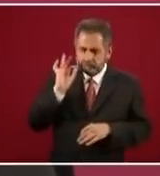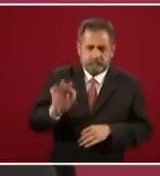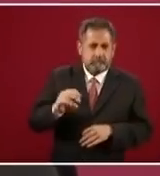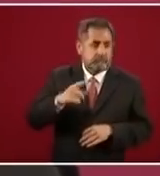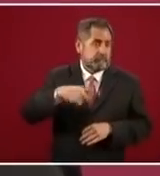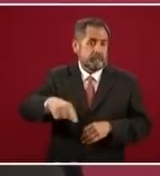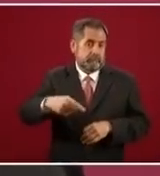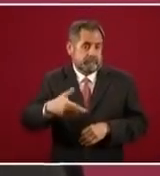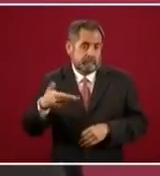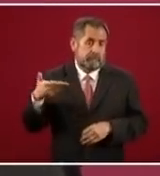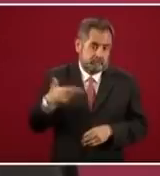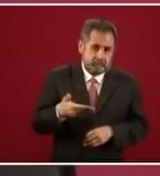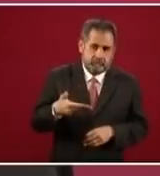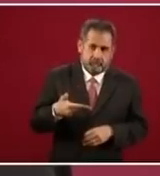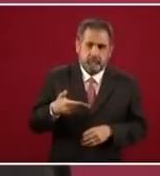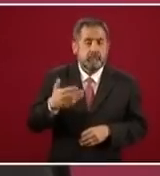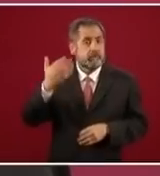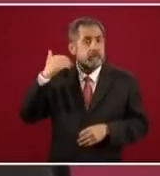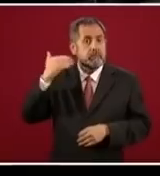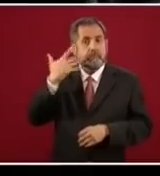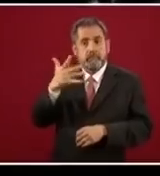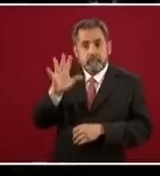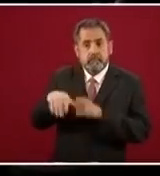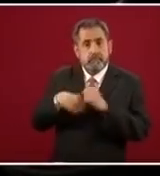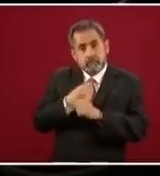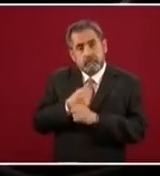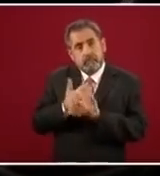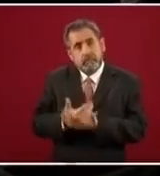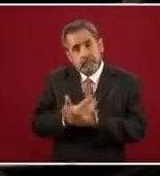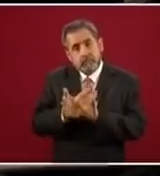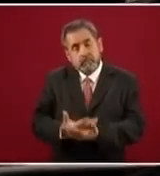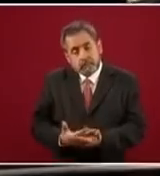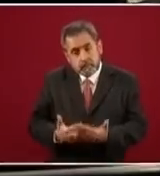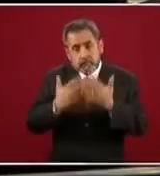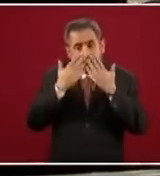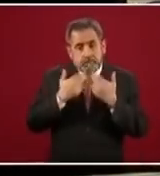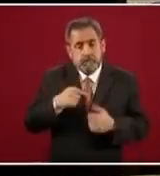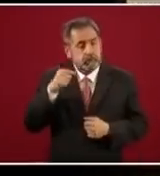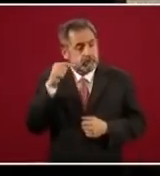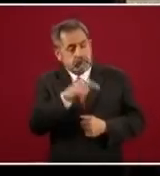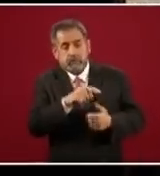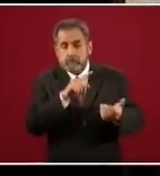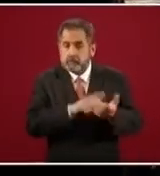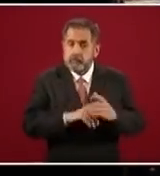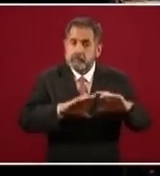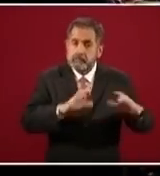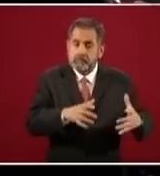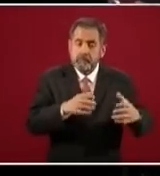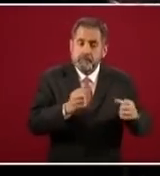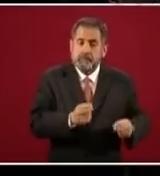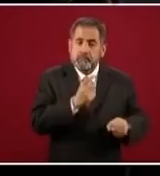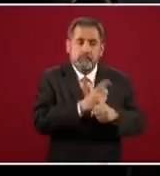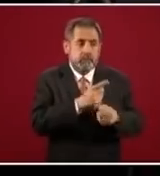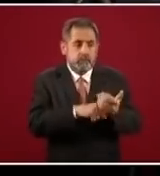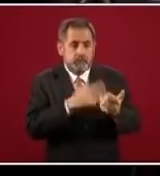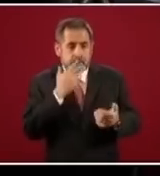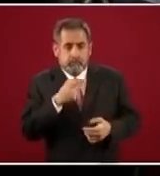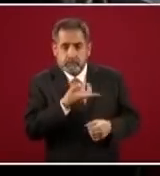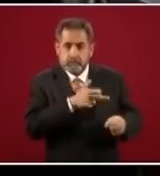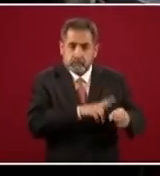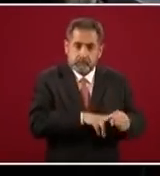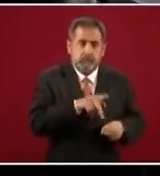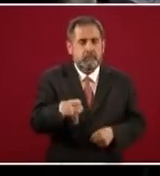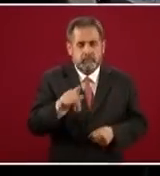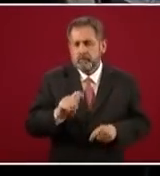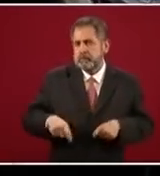de 10 años de la población que no tiene seguridad social. Entonces,